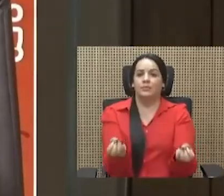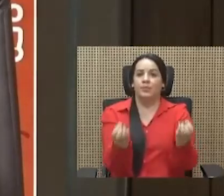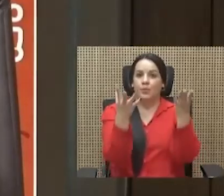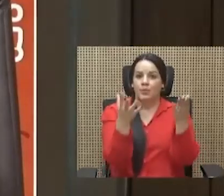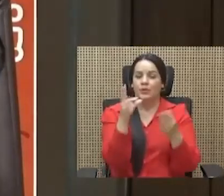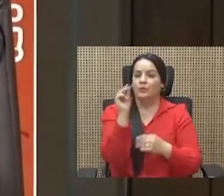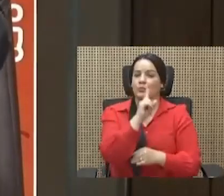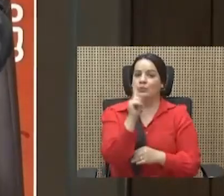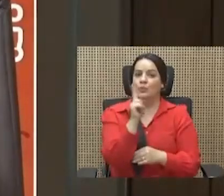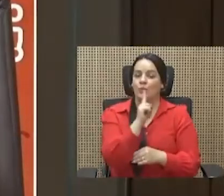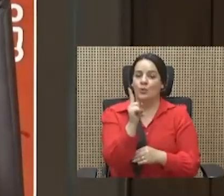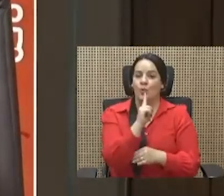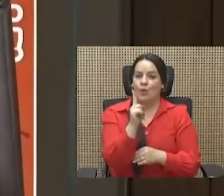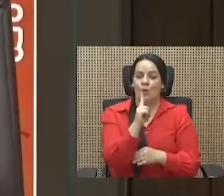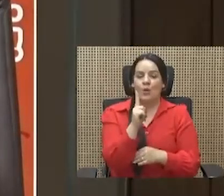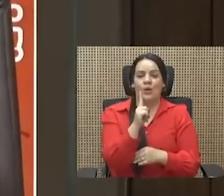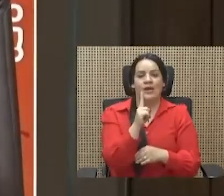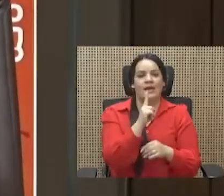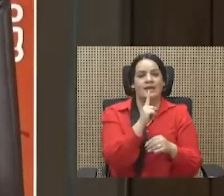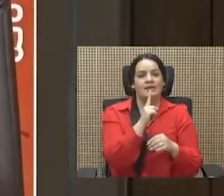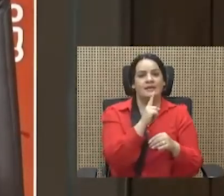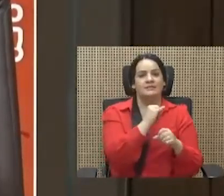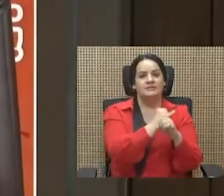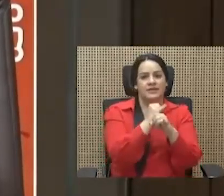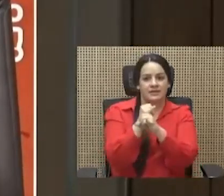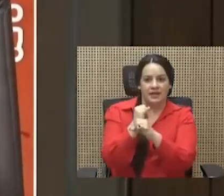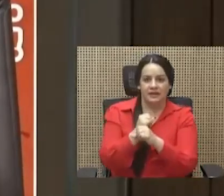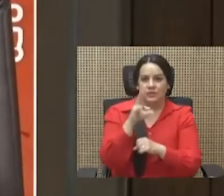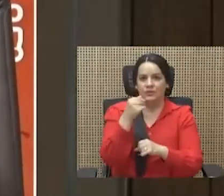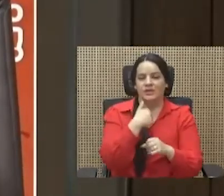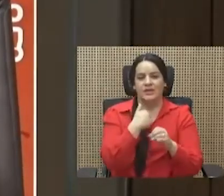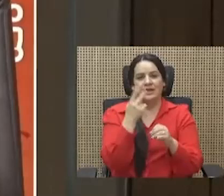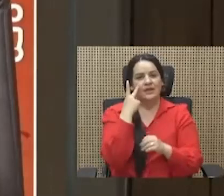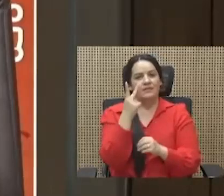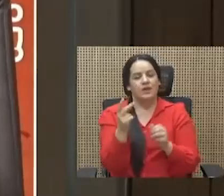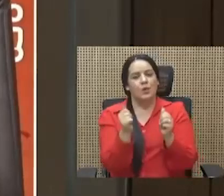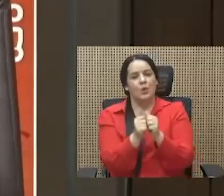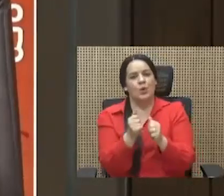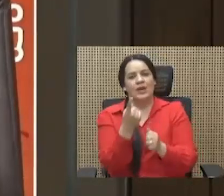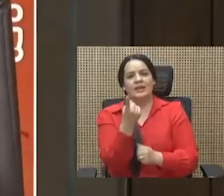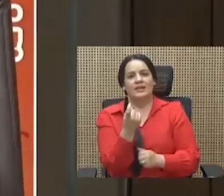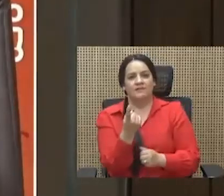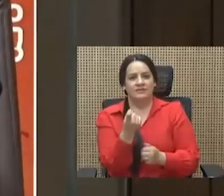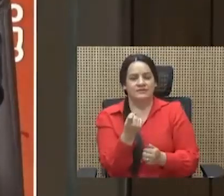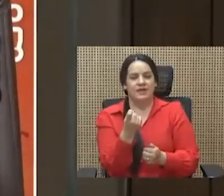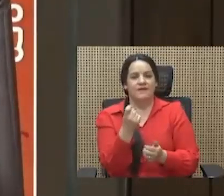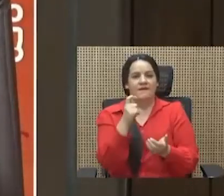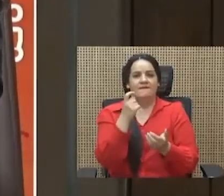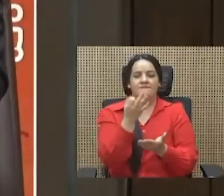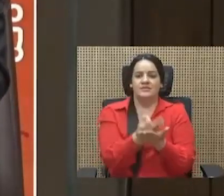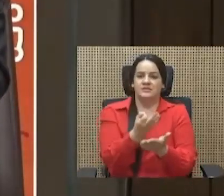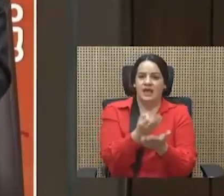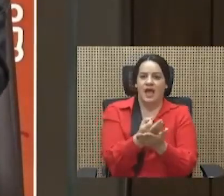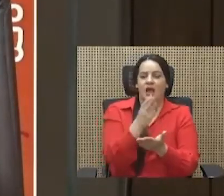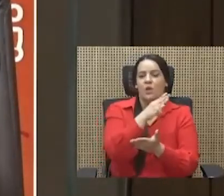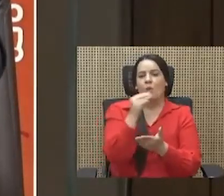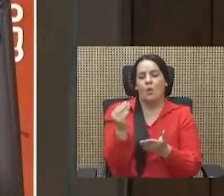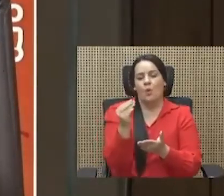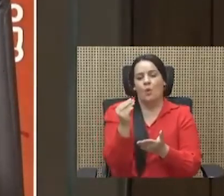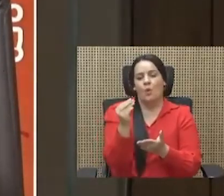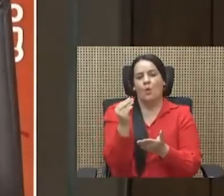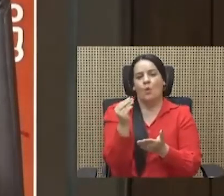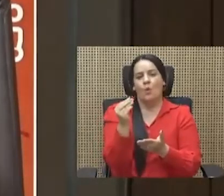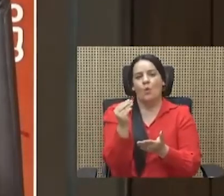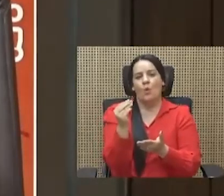que ver con el déficit fiscal ni con el presupuesto de la República, van para afuera. Las empresas comerciales del Estado, que